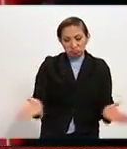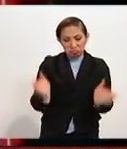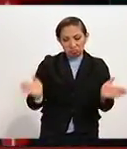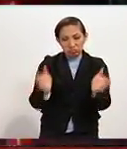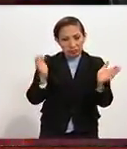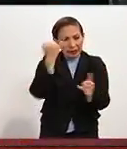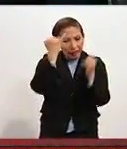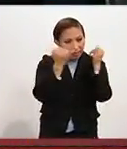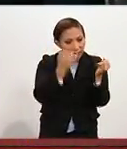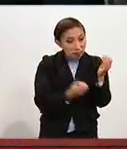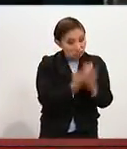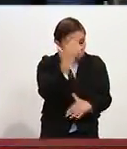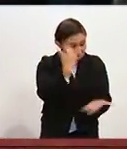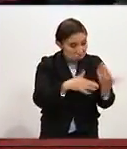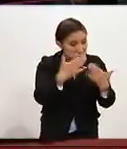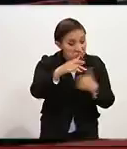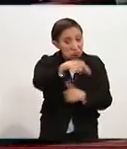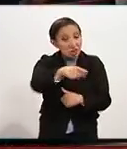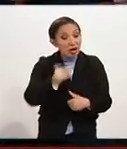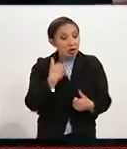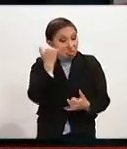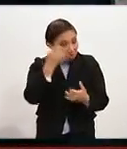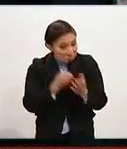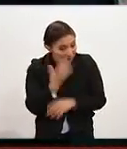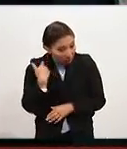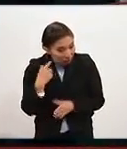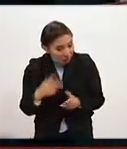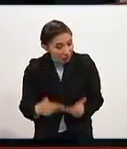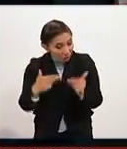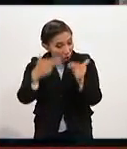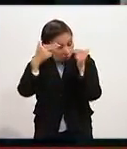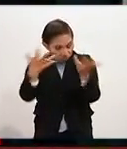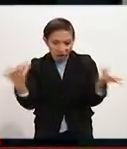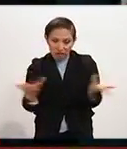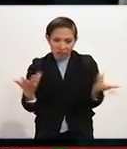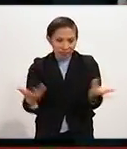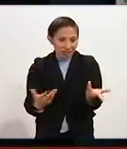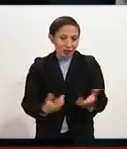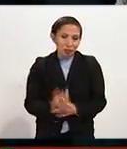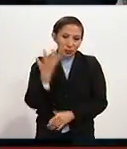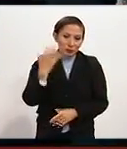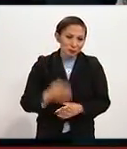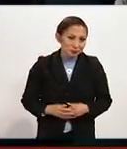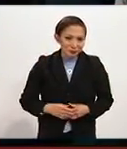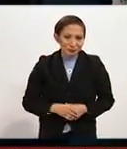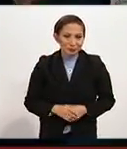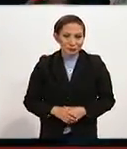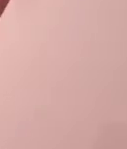impulsando ideas de éxito de los emprendedores para que puedan generar nuevos negocios.